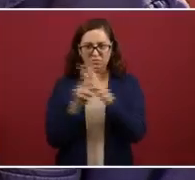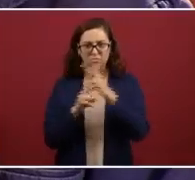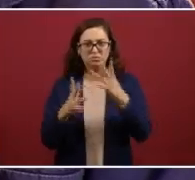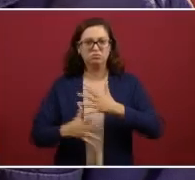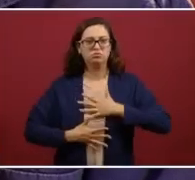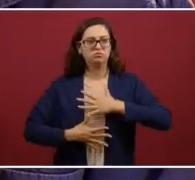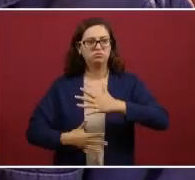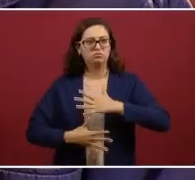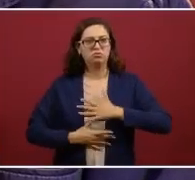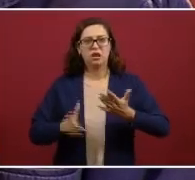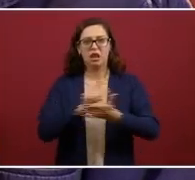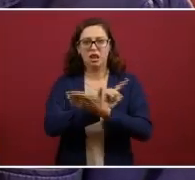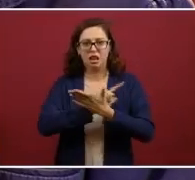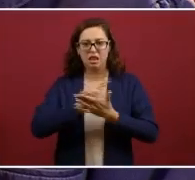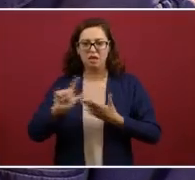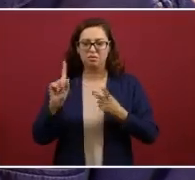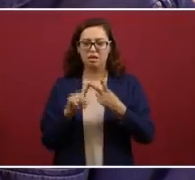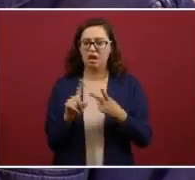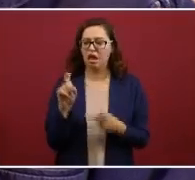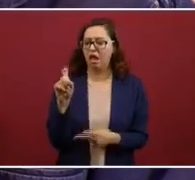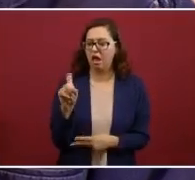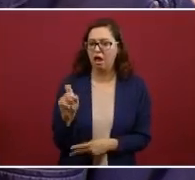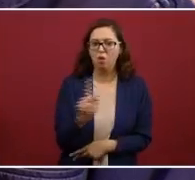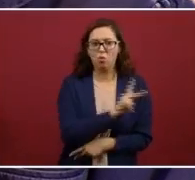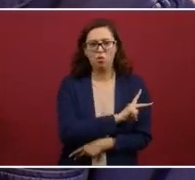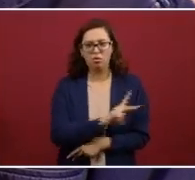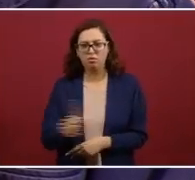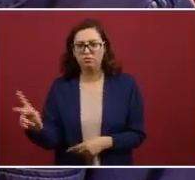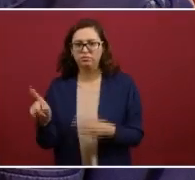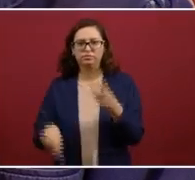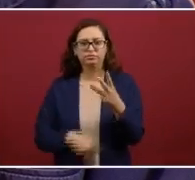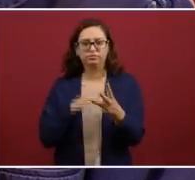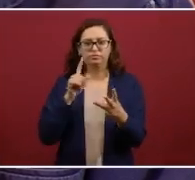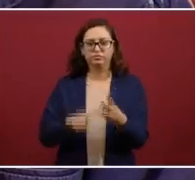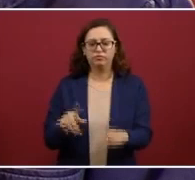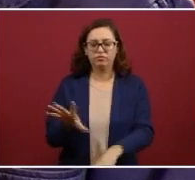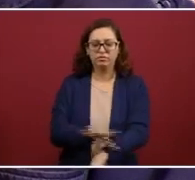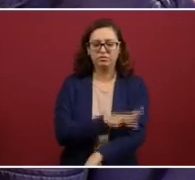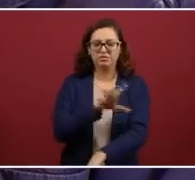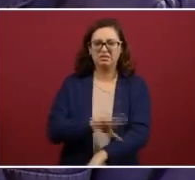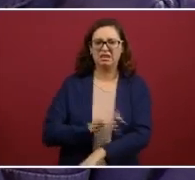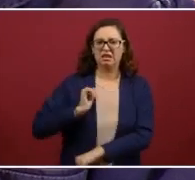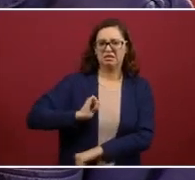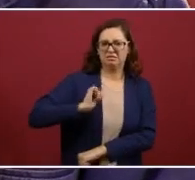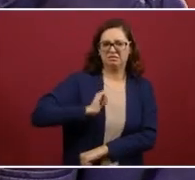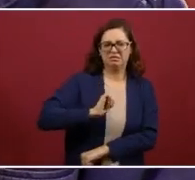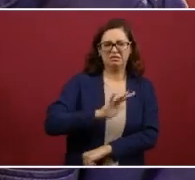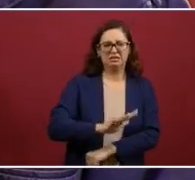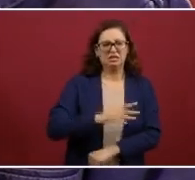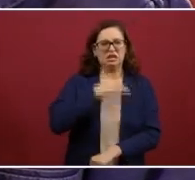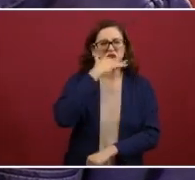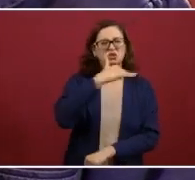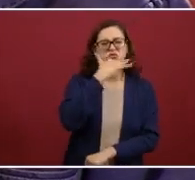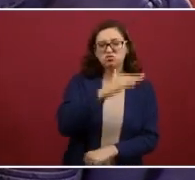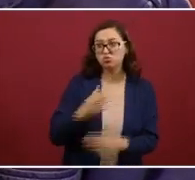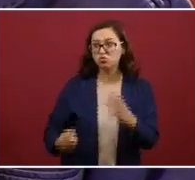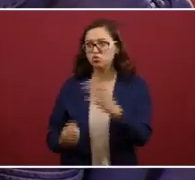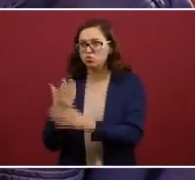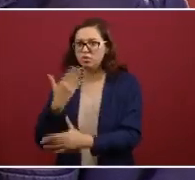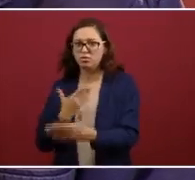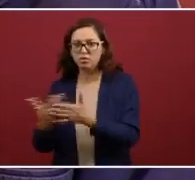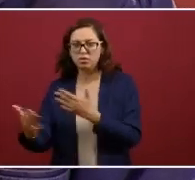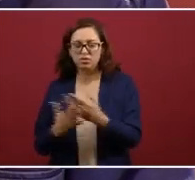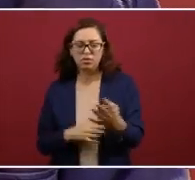respirable, agua para todos, energía alternativa, no fósil, alimentos sanos, hábitats